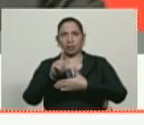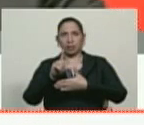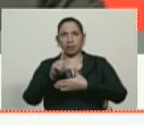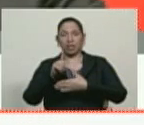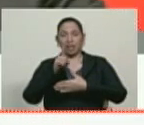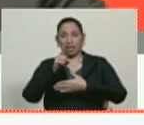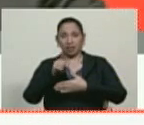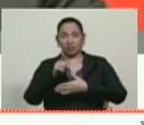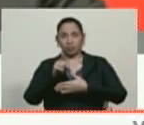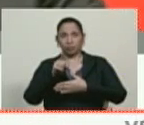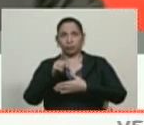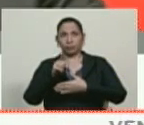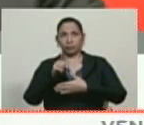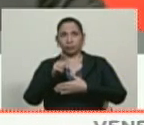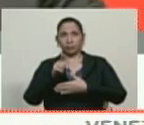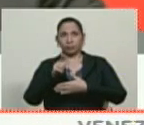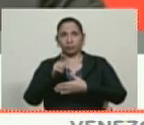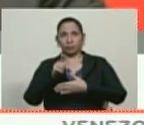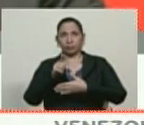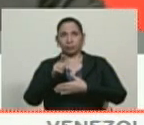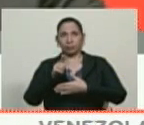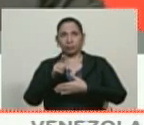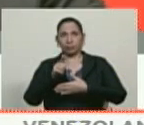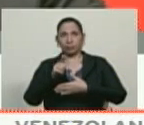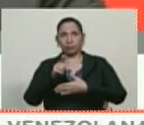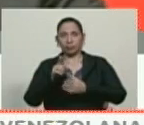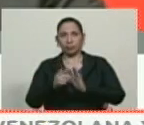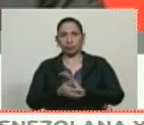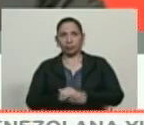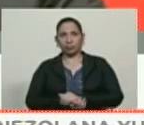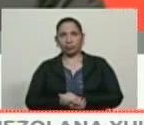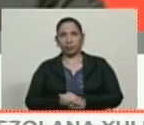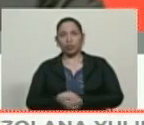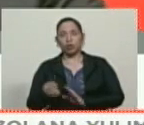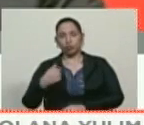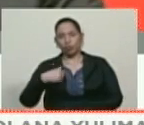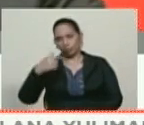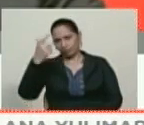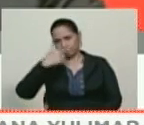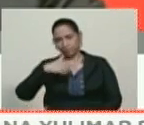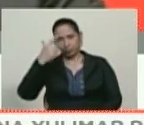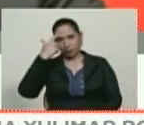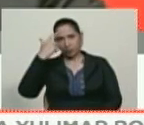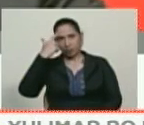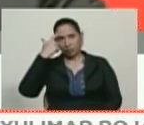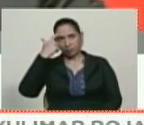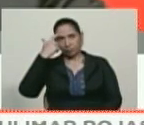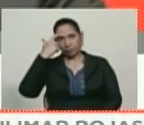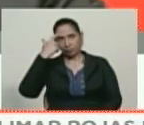juega para Washington. Y estoy convencido de que